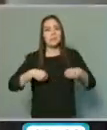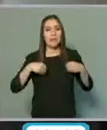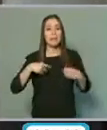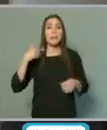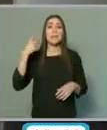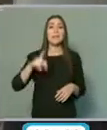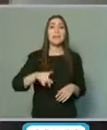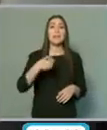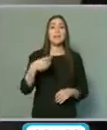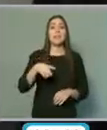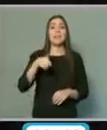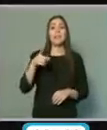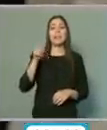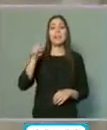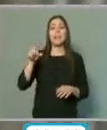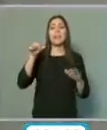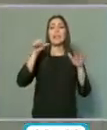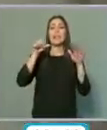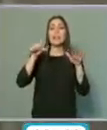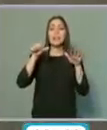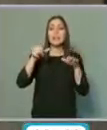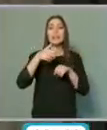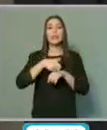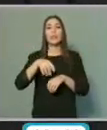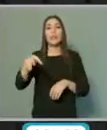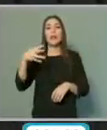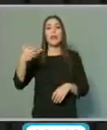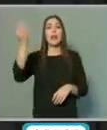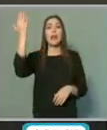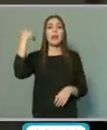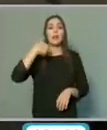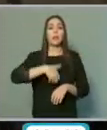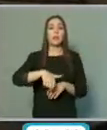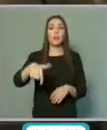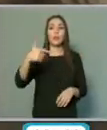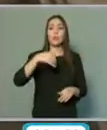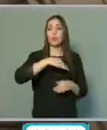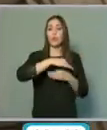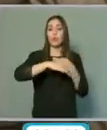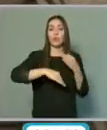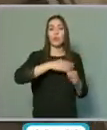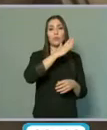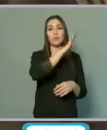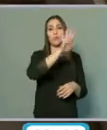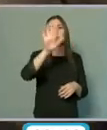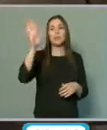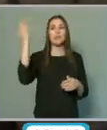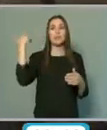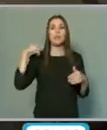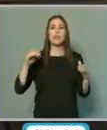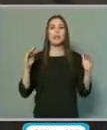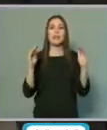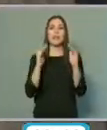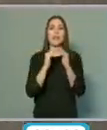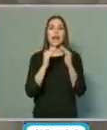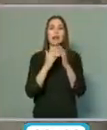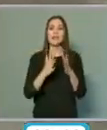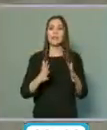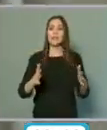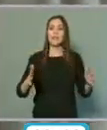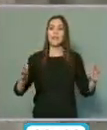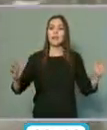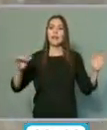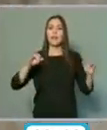el 16, el 14 y antes estaba el 12, todo esto era la casona de Juan de Dios Peza,